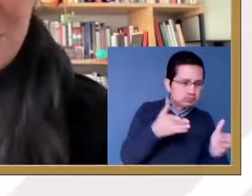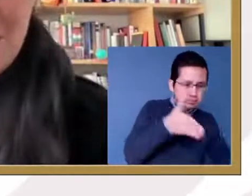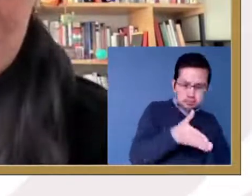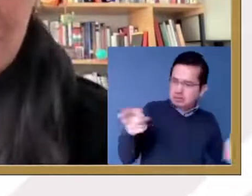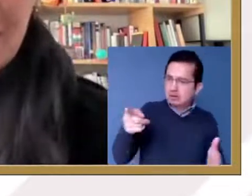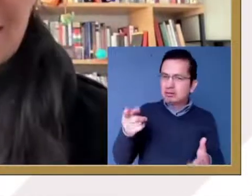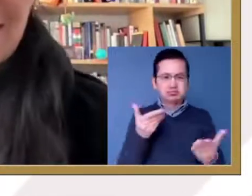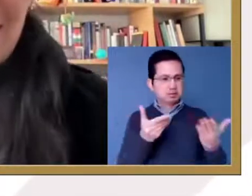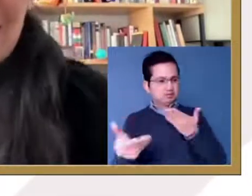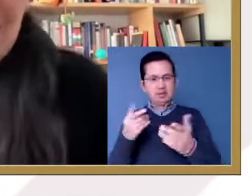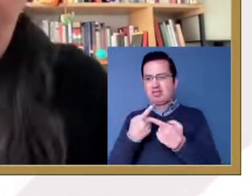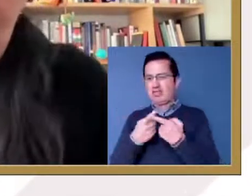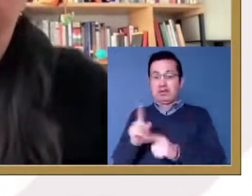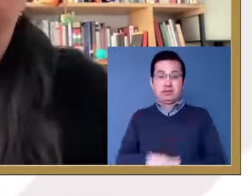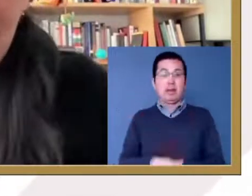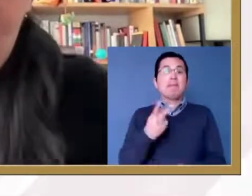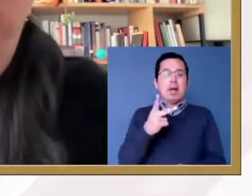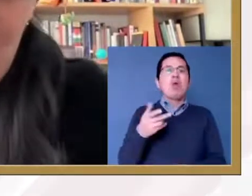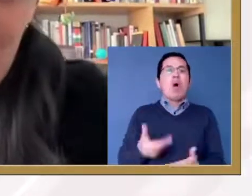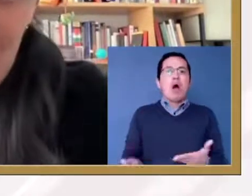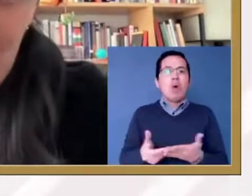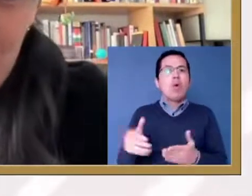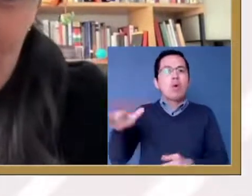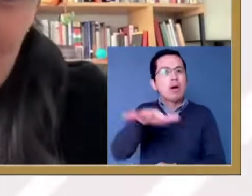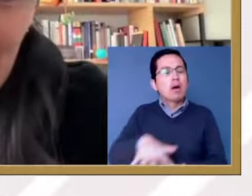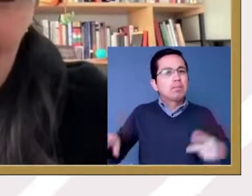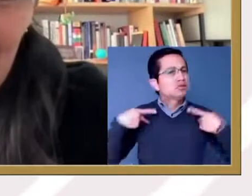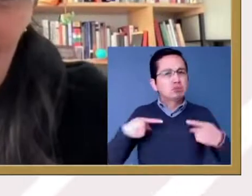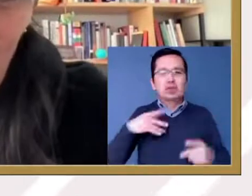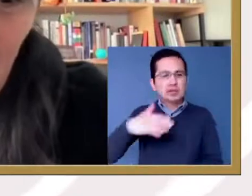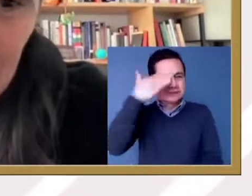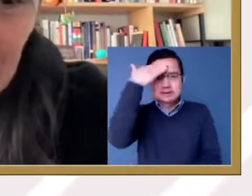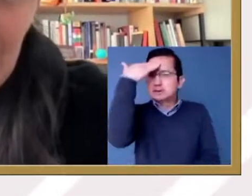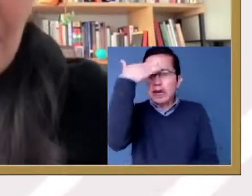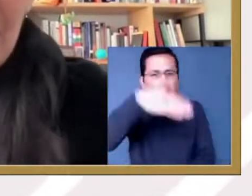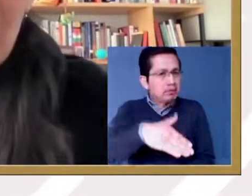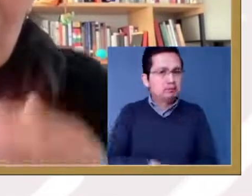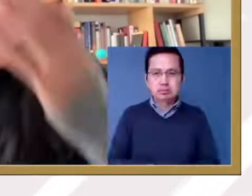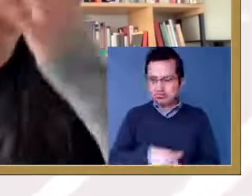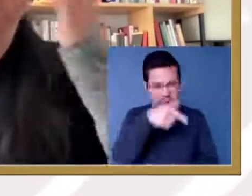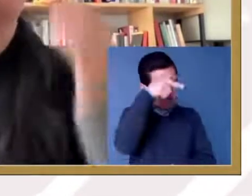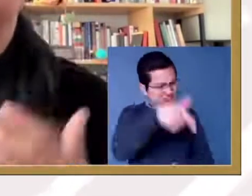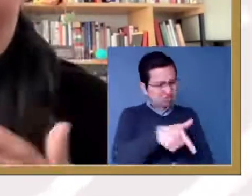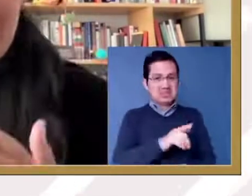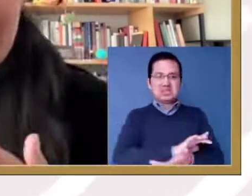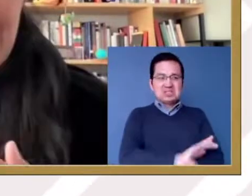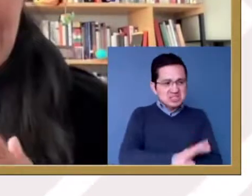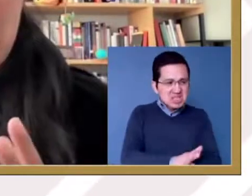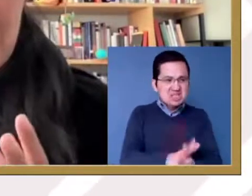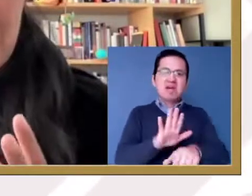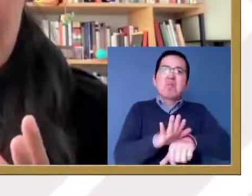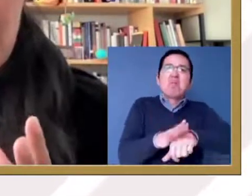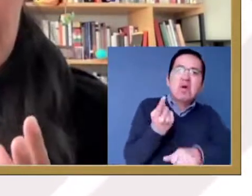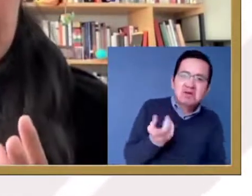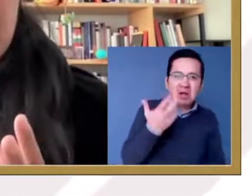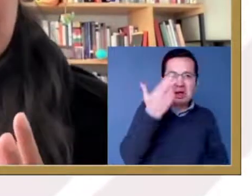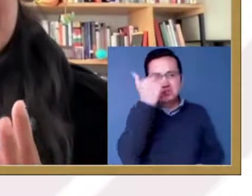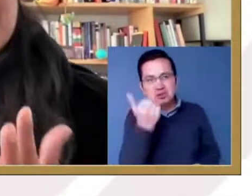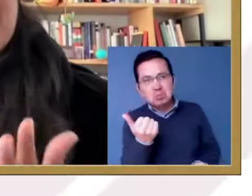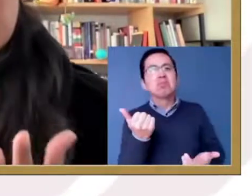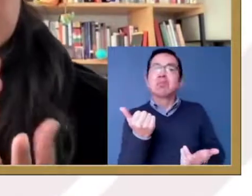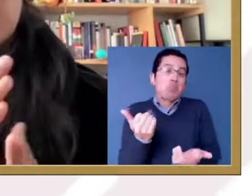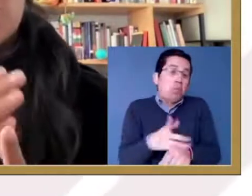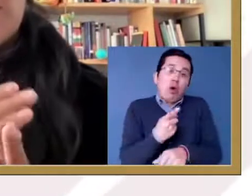más visible y que es la primera asociación que las personas marcan en la encuesta, nos muestra que